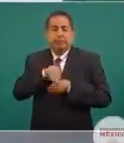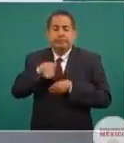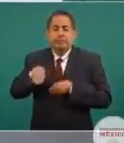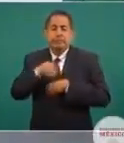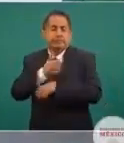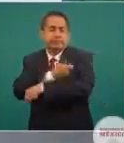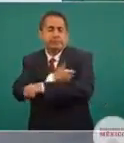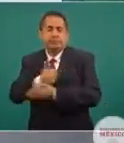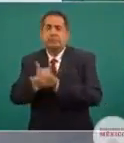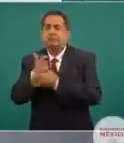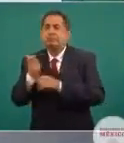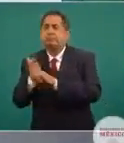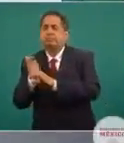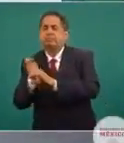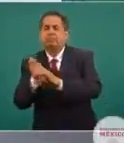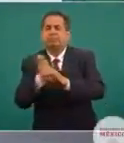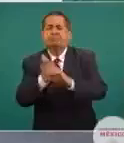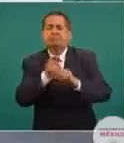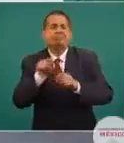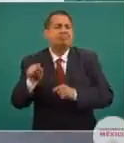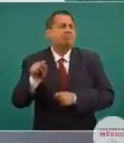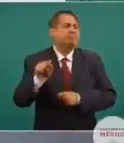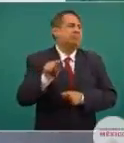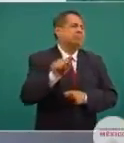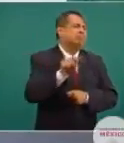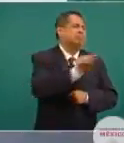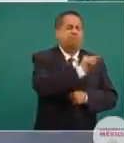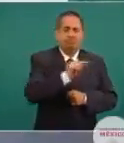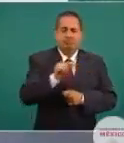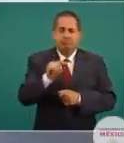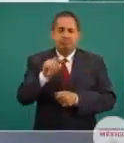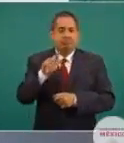que lo que se hizo el día de ayer,